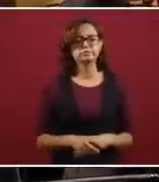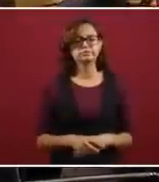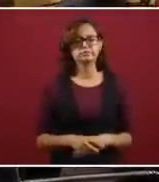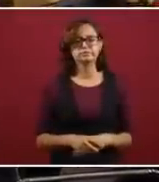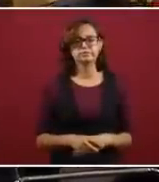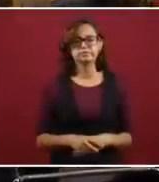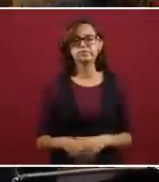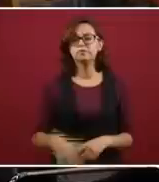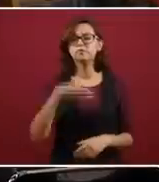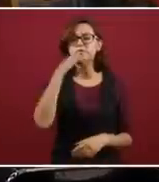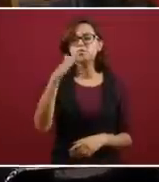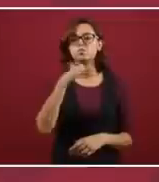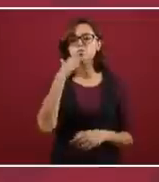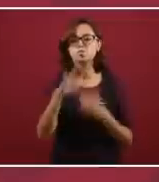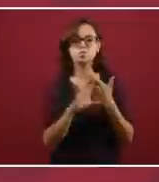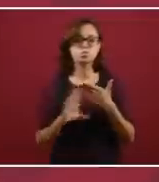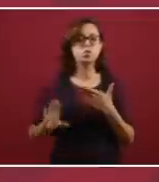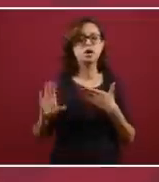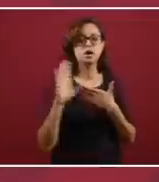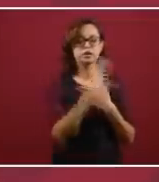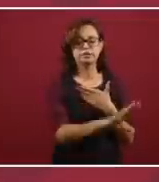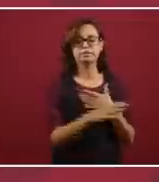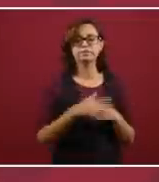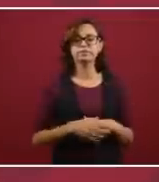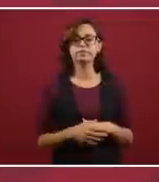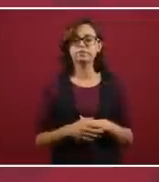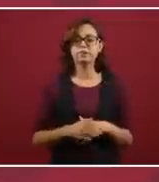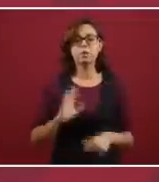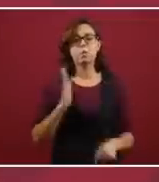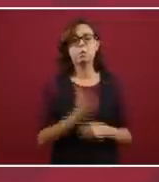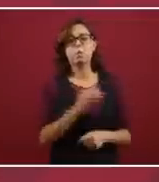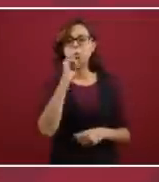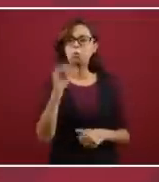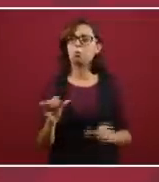el combate a la corrupción, a la impunidad.